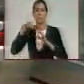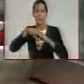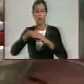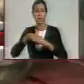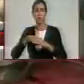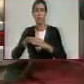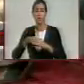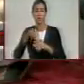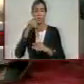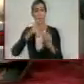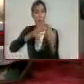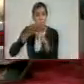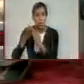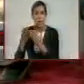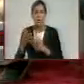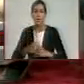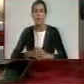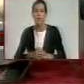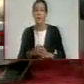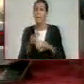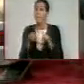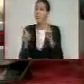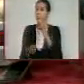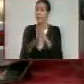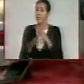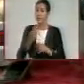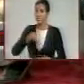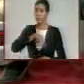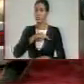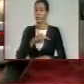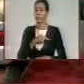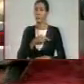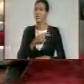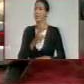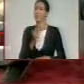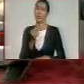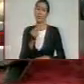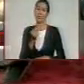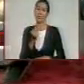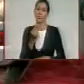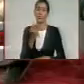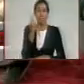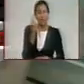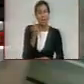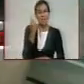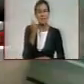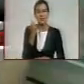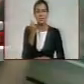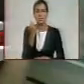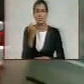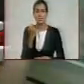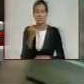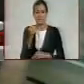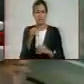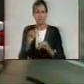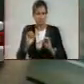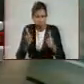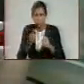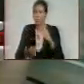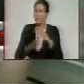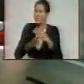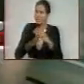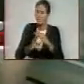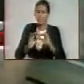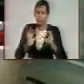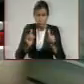comunal. Economía comunal. Sí, pero todavía nosotros no hemos logrado encender los motores de ese que es un